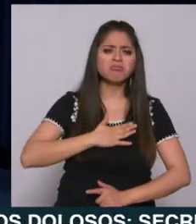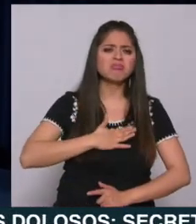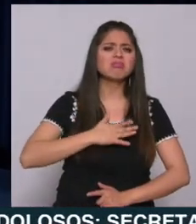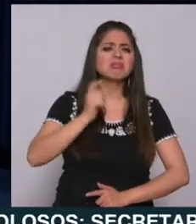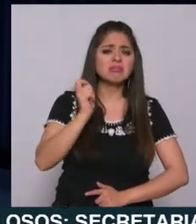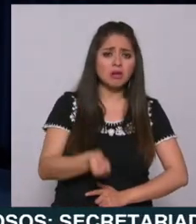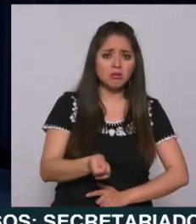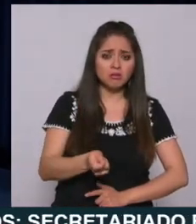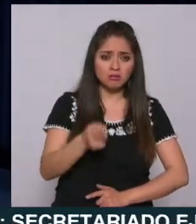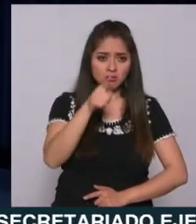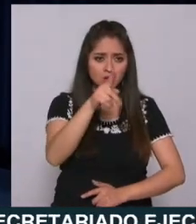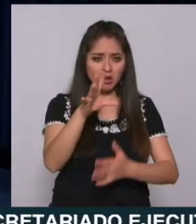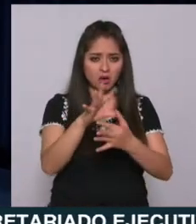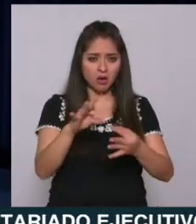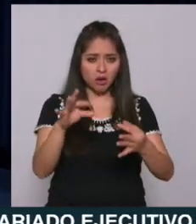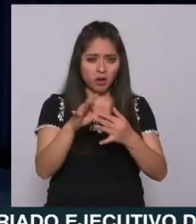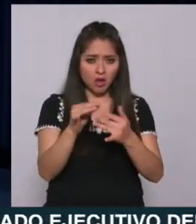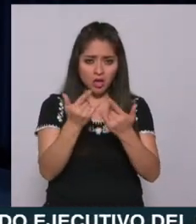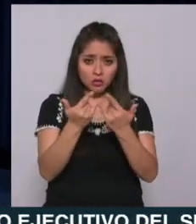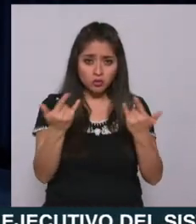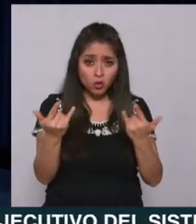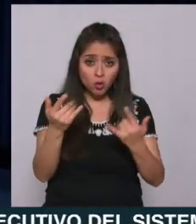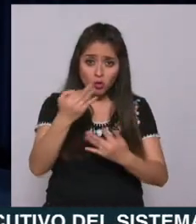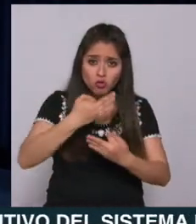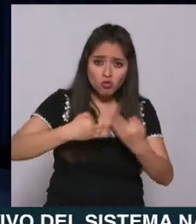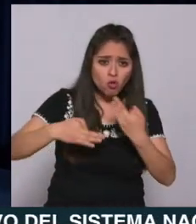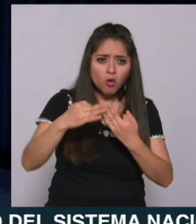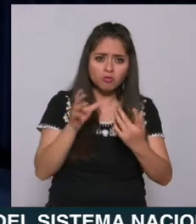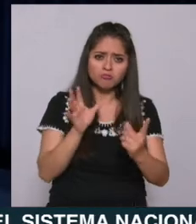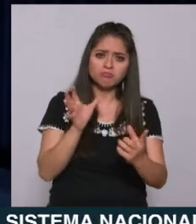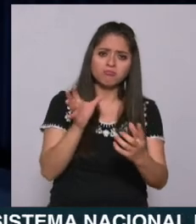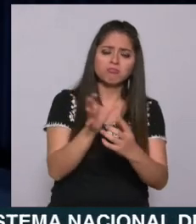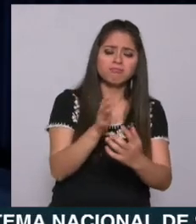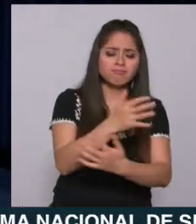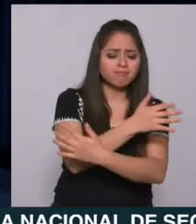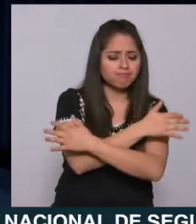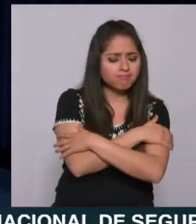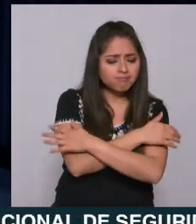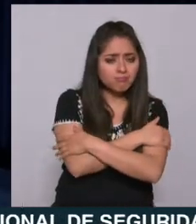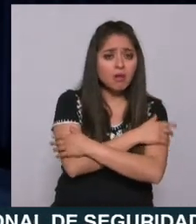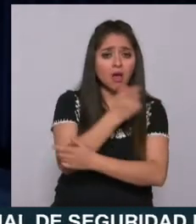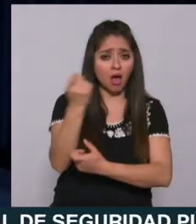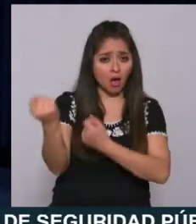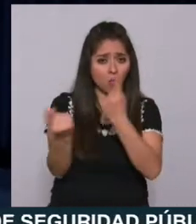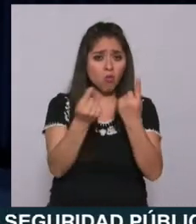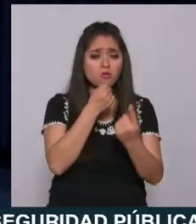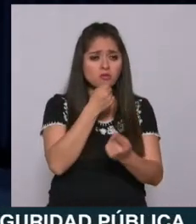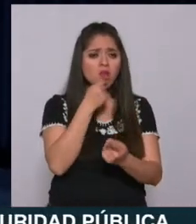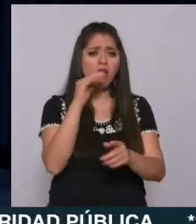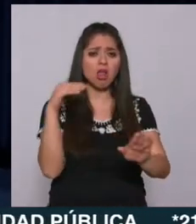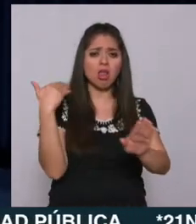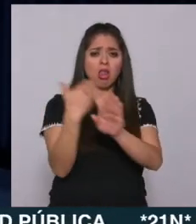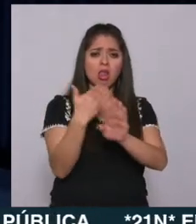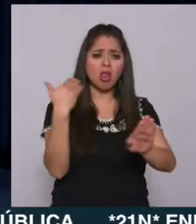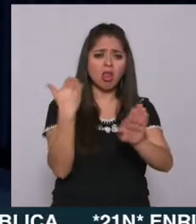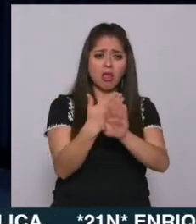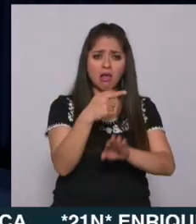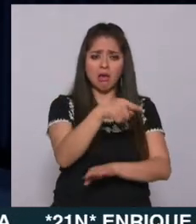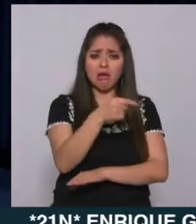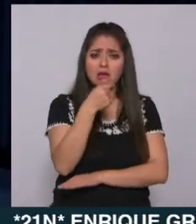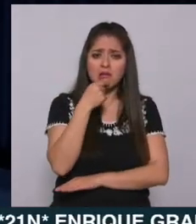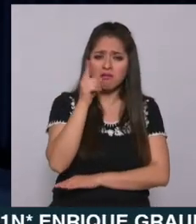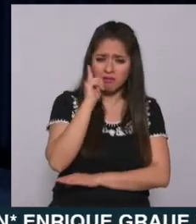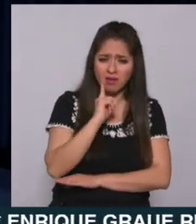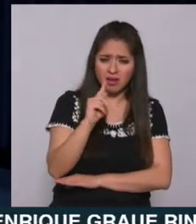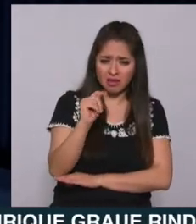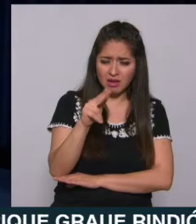y la abrazaron y algunos hasta le pidieron una disculpa por haberla tratado mal, porque ellos no sabían que ella era una niña. Una de ellas,